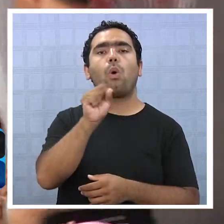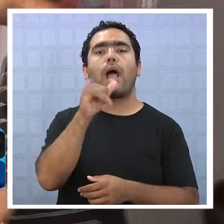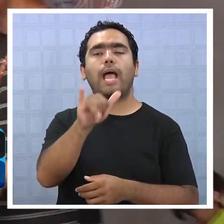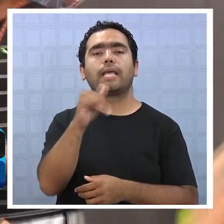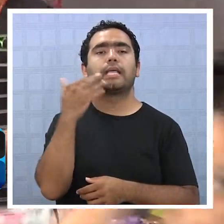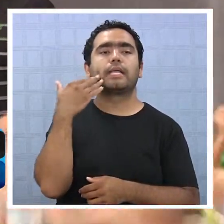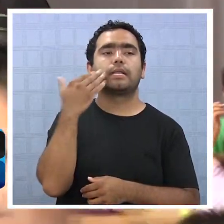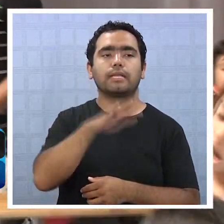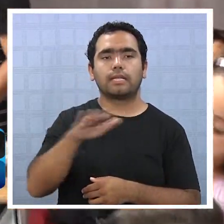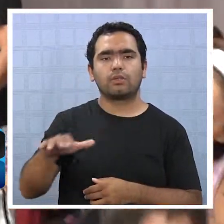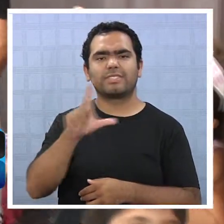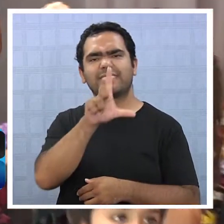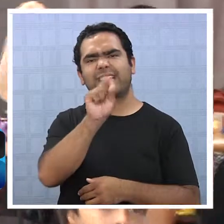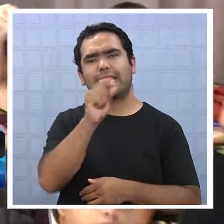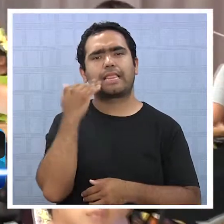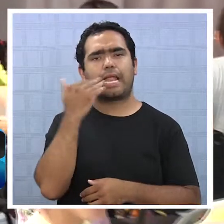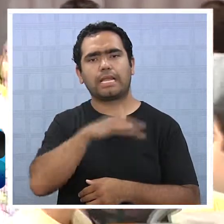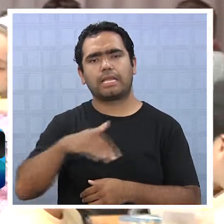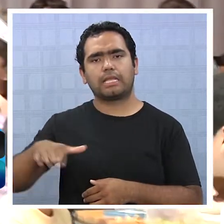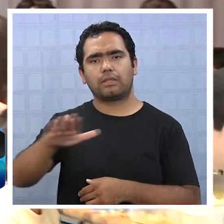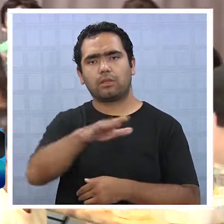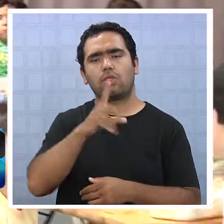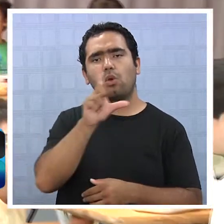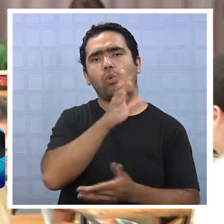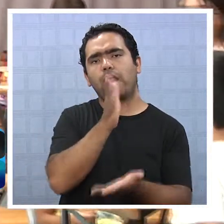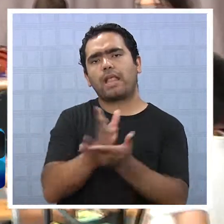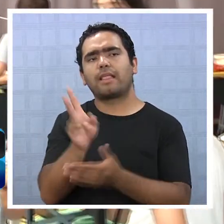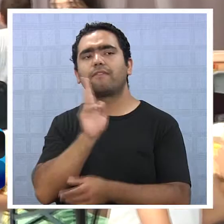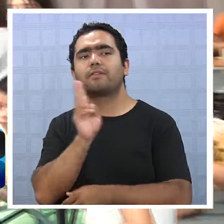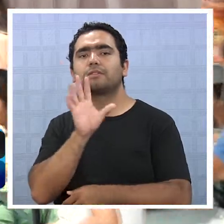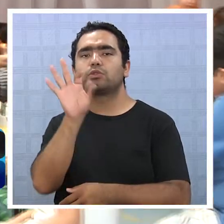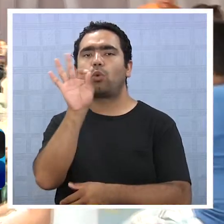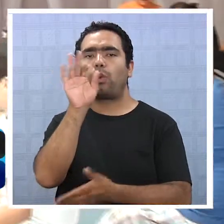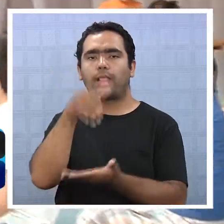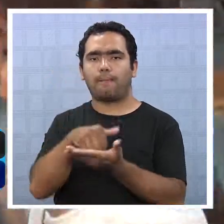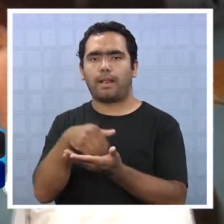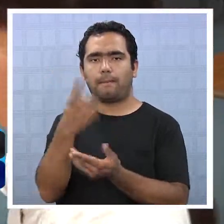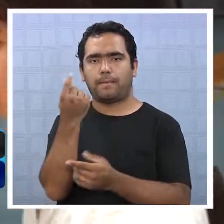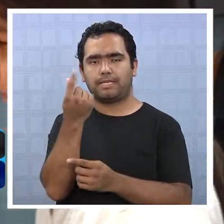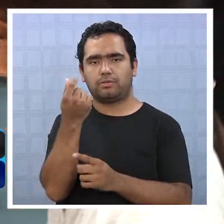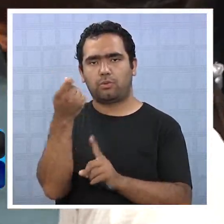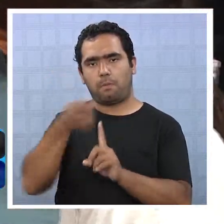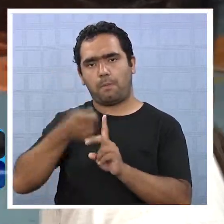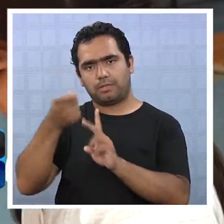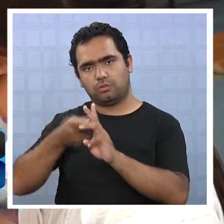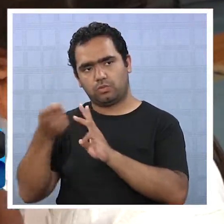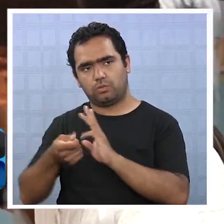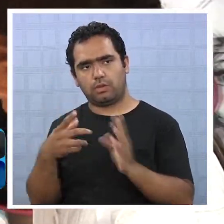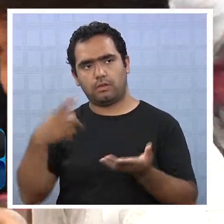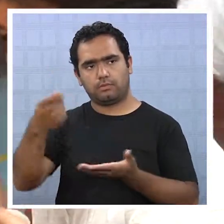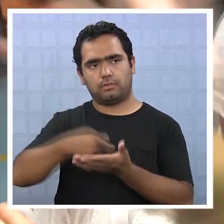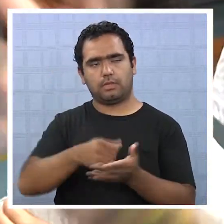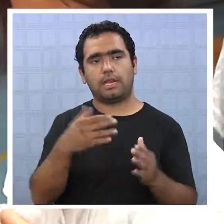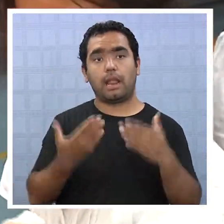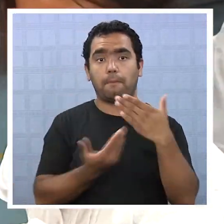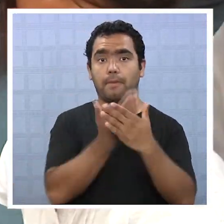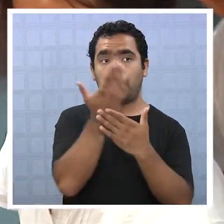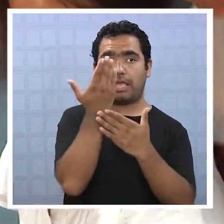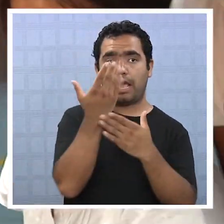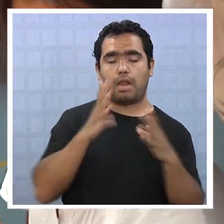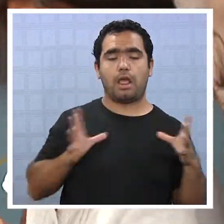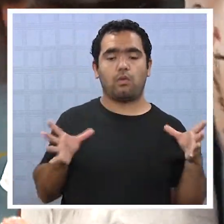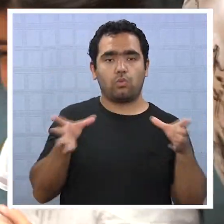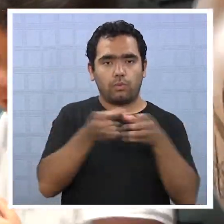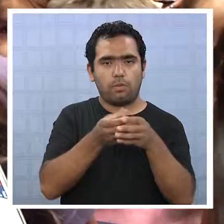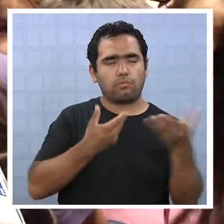niños de 5 a 12 años, repartidos por edades de lunes a viernes por 50.000 pesos mensuales. En la mañana nos